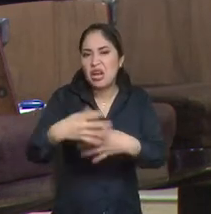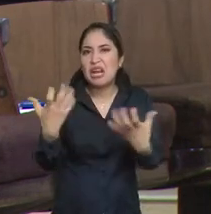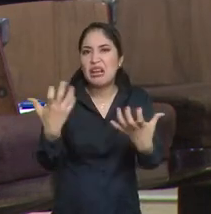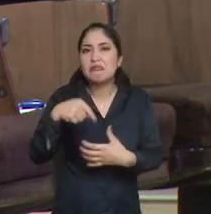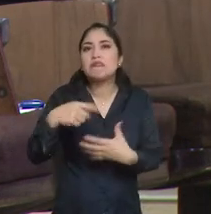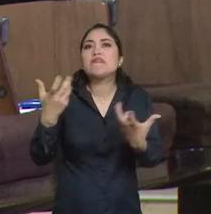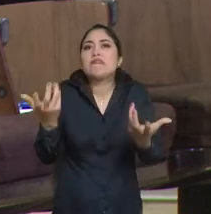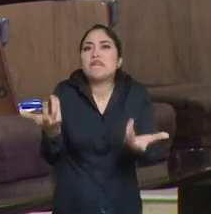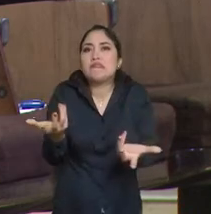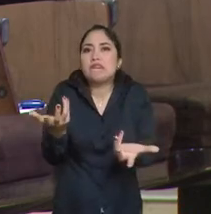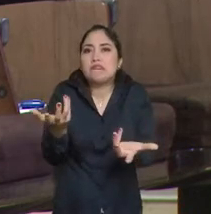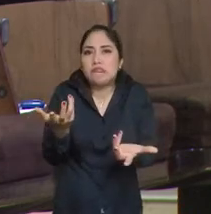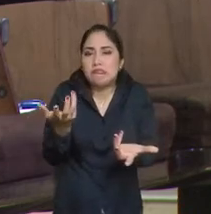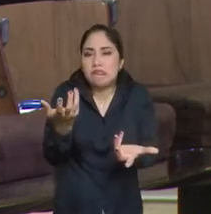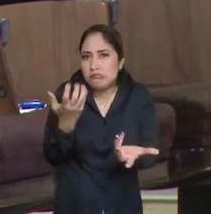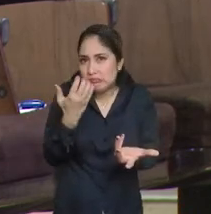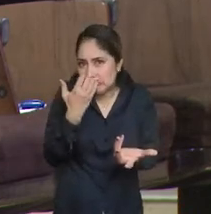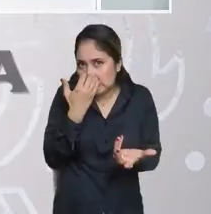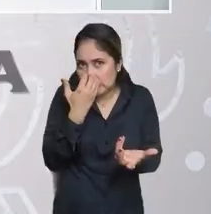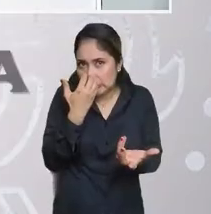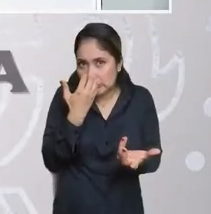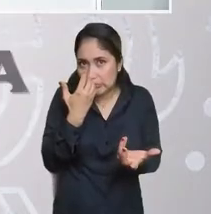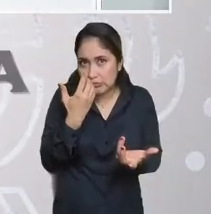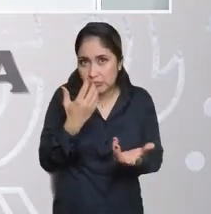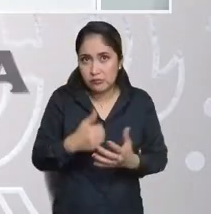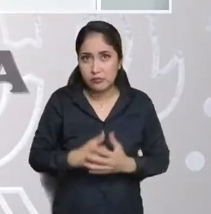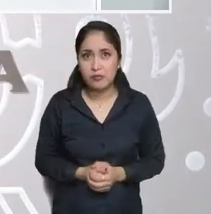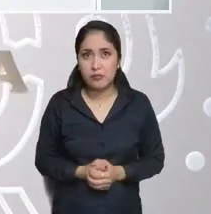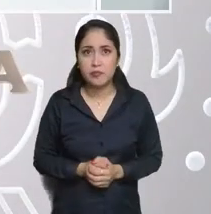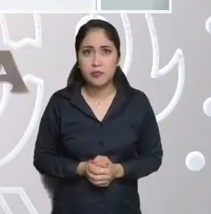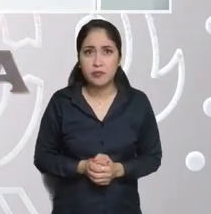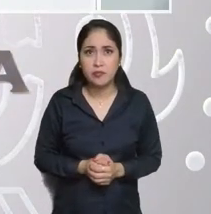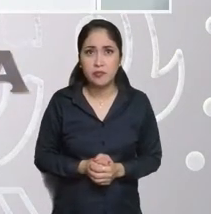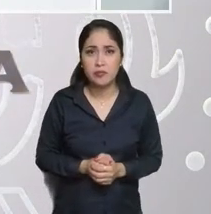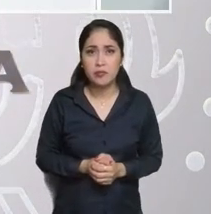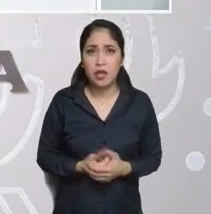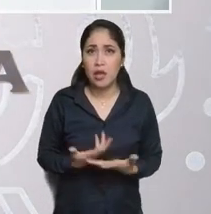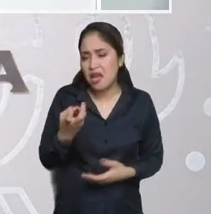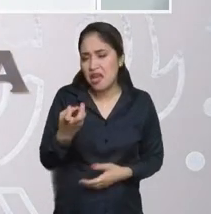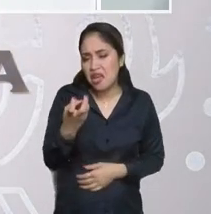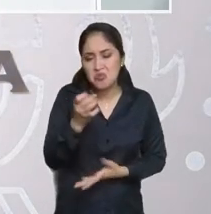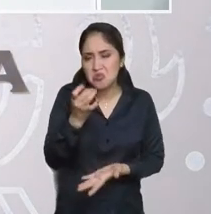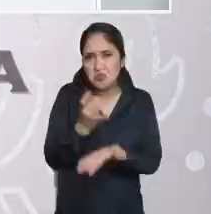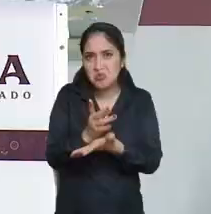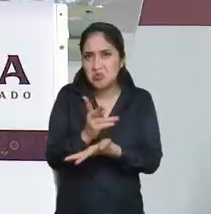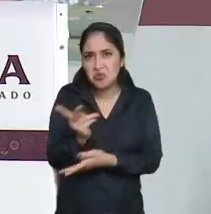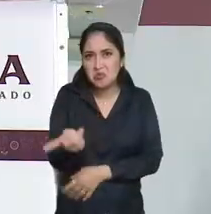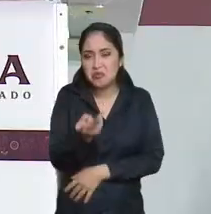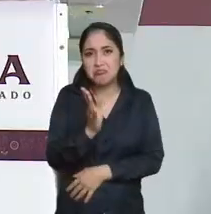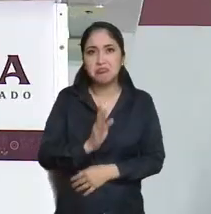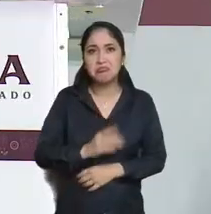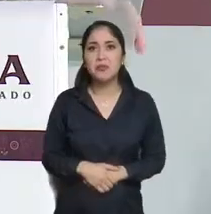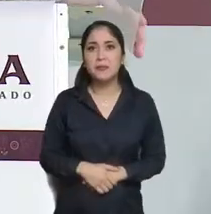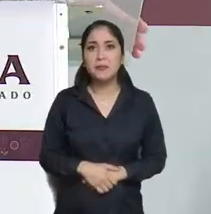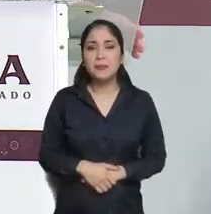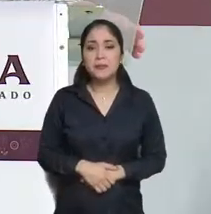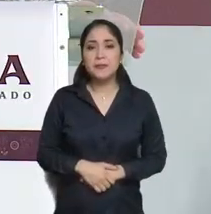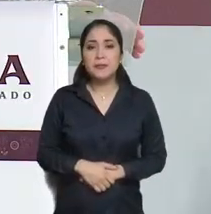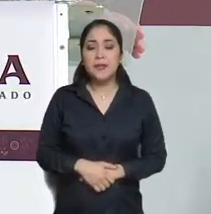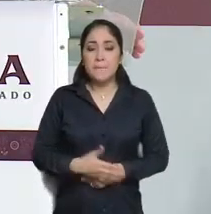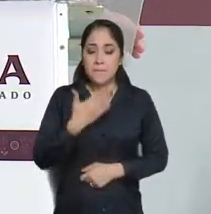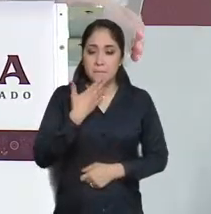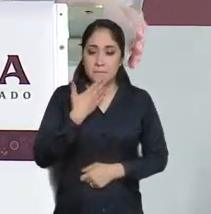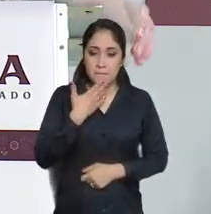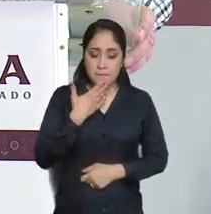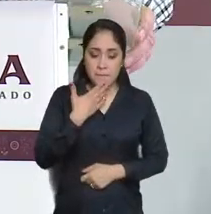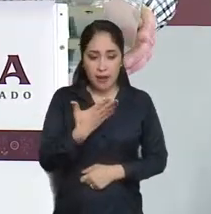esta marcha. Básicamente eso, gobernador. Gracias. Muy bien, gracias, Rafael.